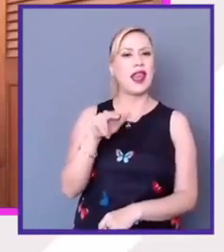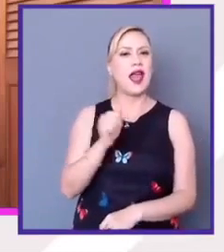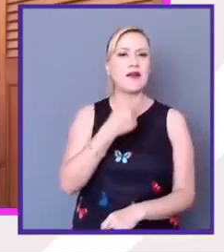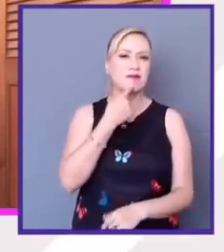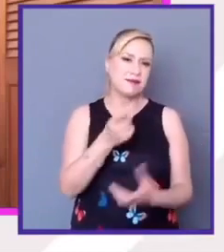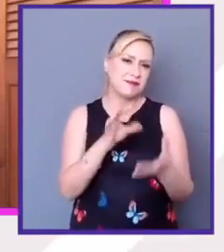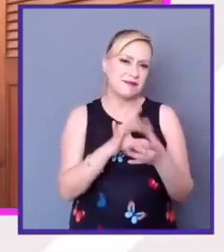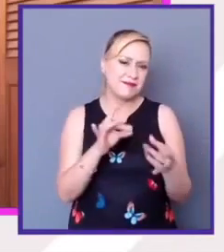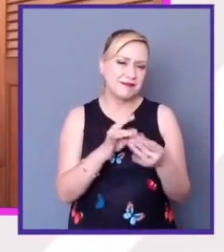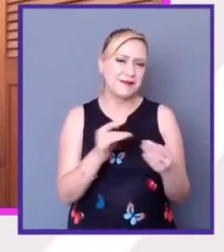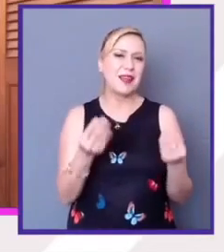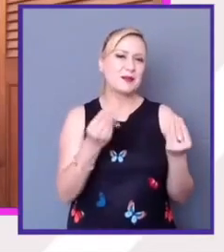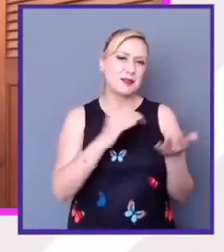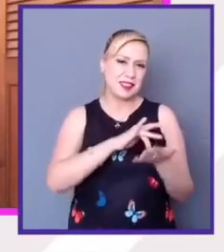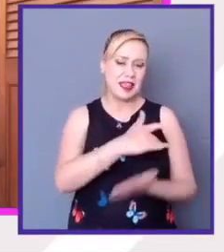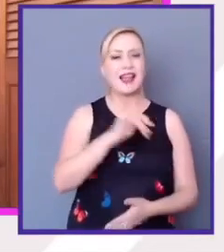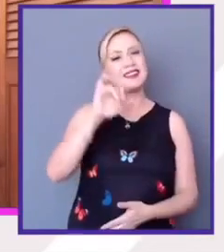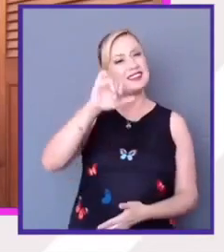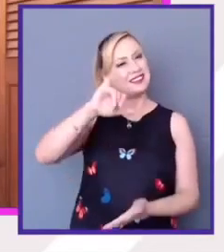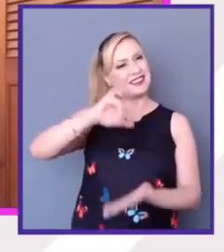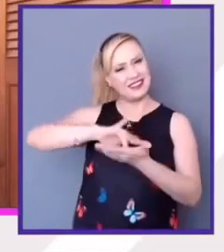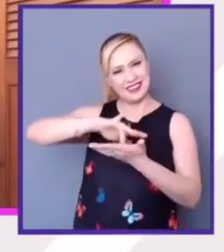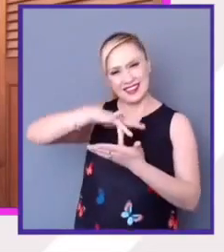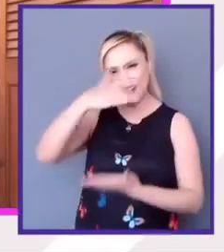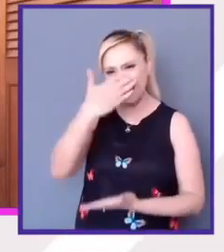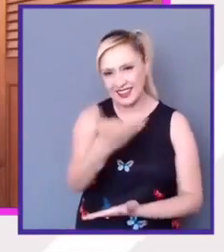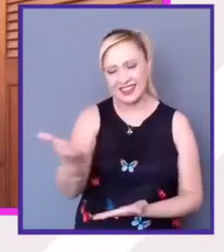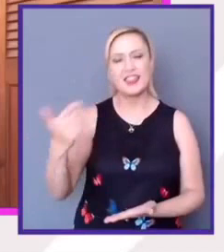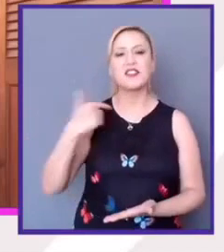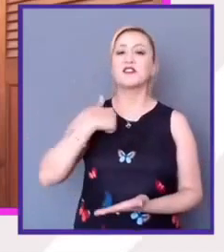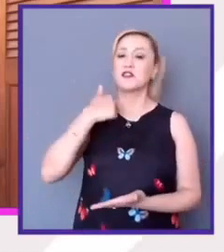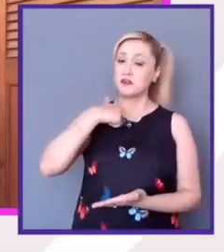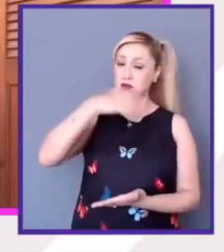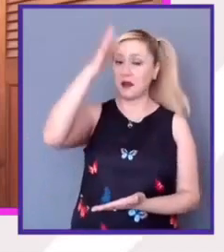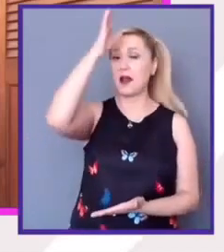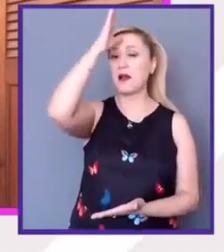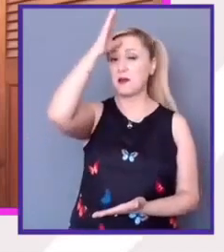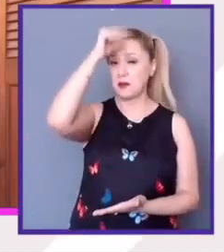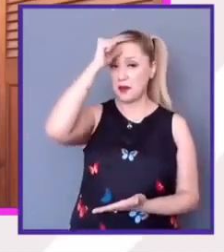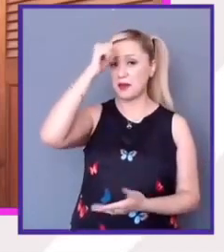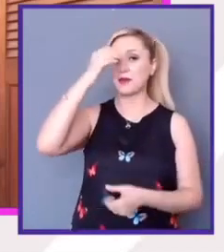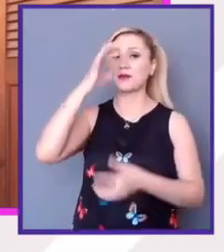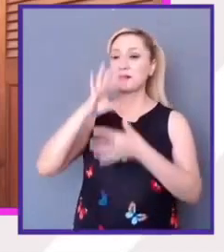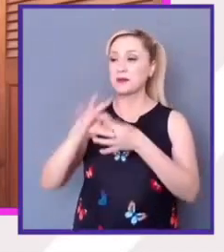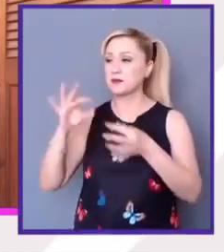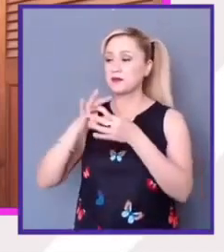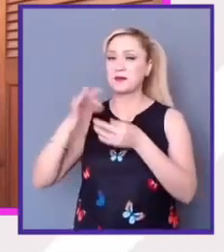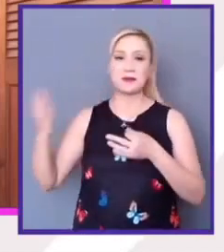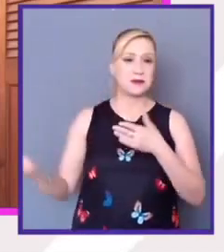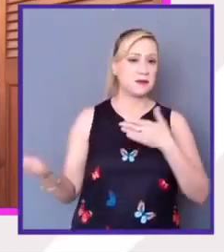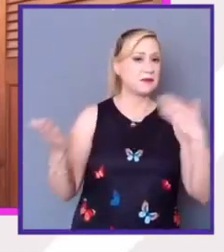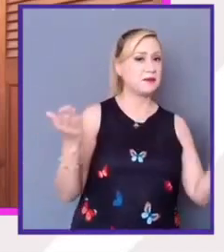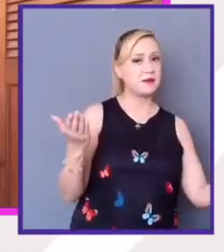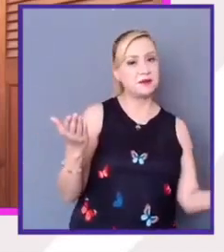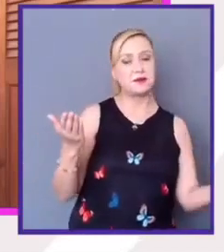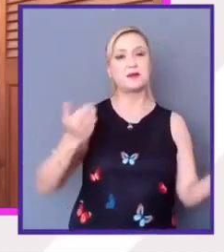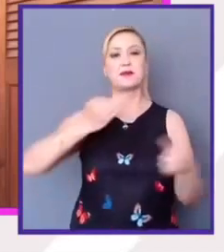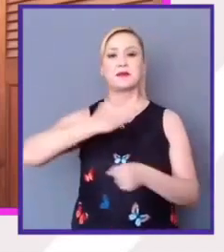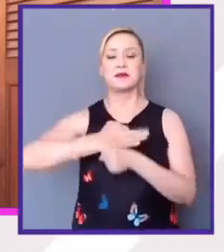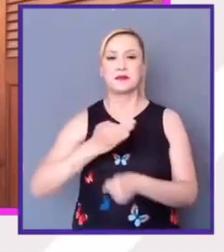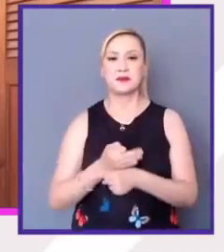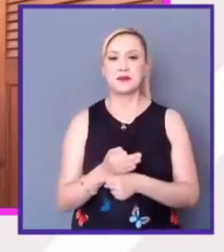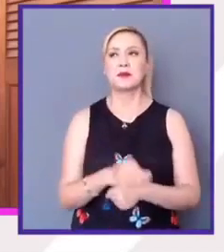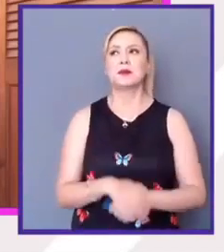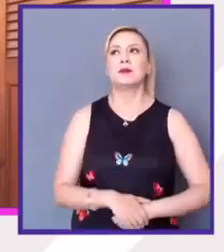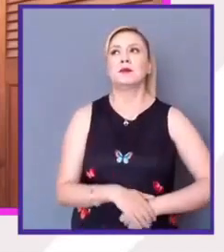Hola, gracias a ustedes. La verdad es que totalmente de acuerdo tanto con los comentarios de Mau, de Ángeles y de Armando. Y creo